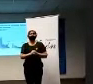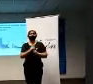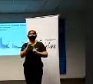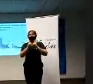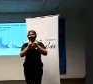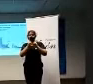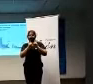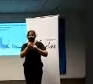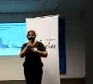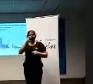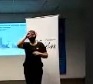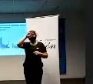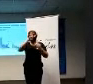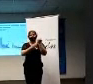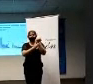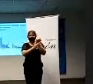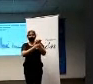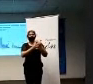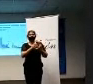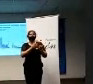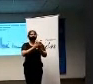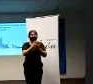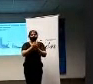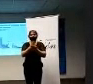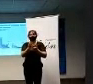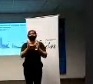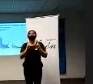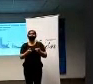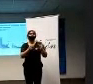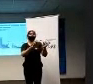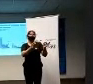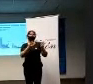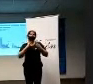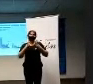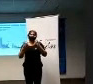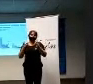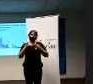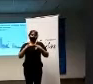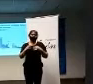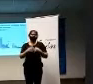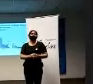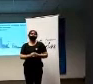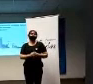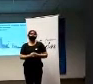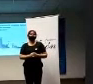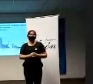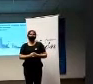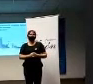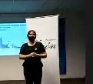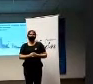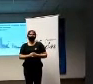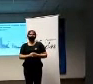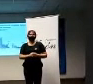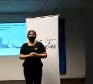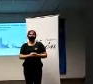Sin embargo, con la entrada de la variante Omicron, se observó que muchos casos fueron en el grupo pediátrico